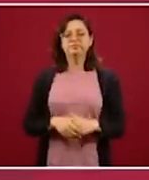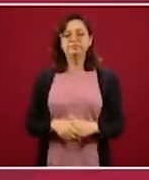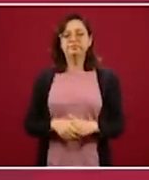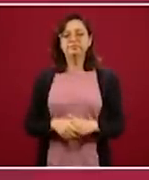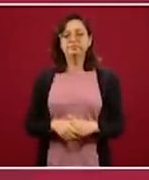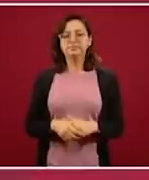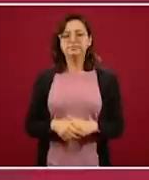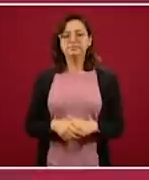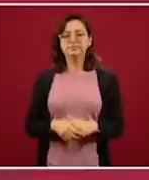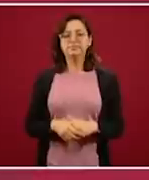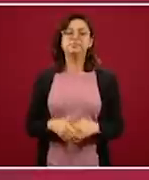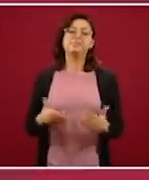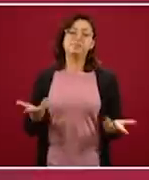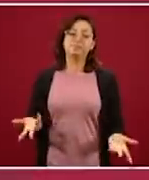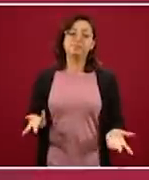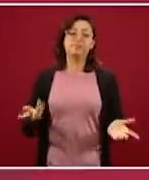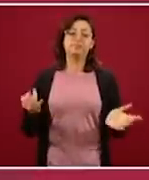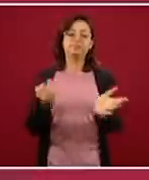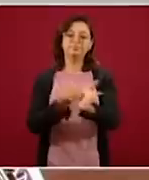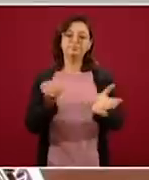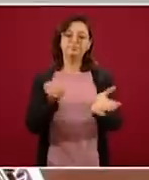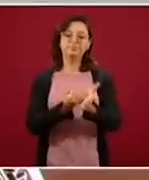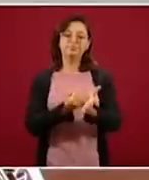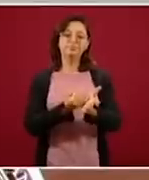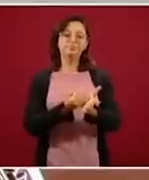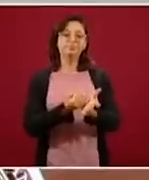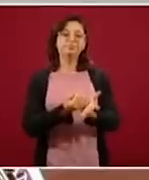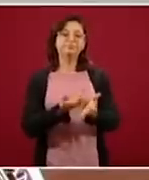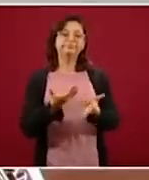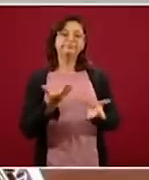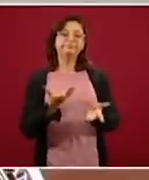los privilegios fiscales en México,